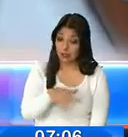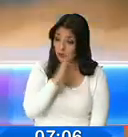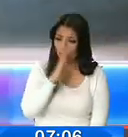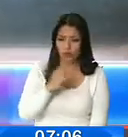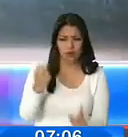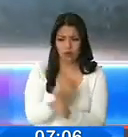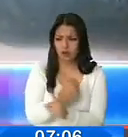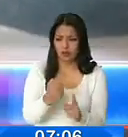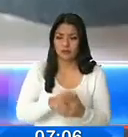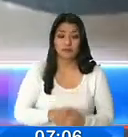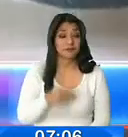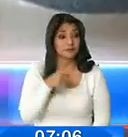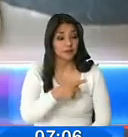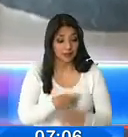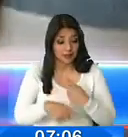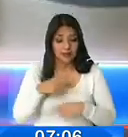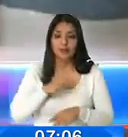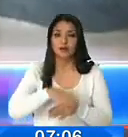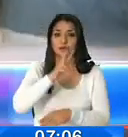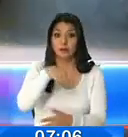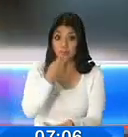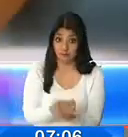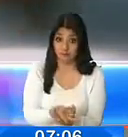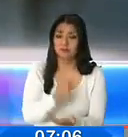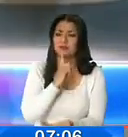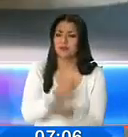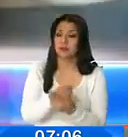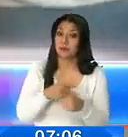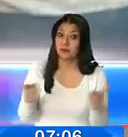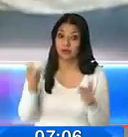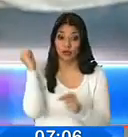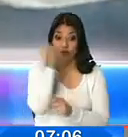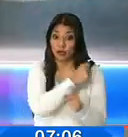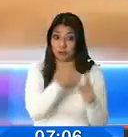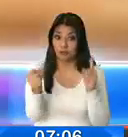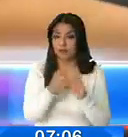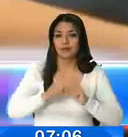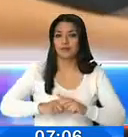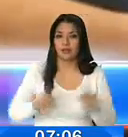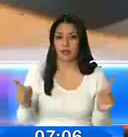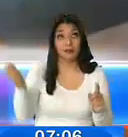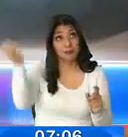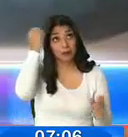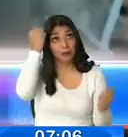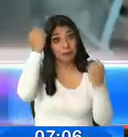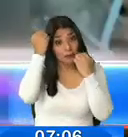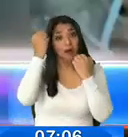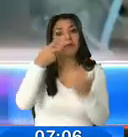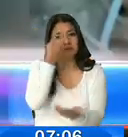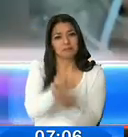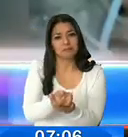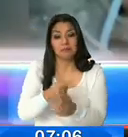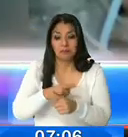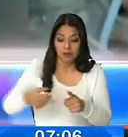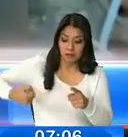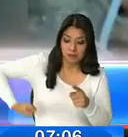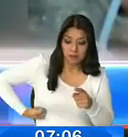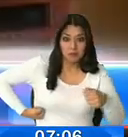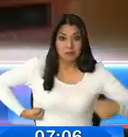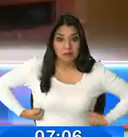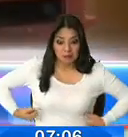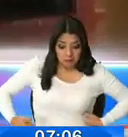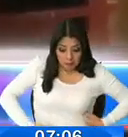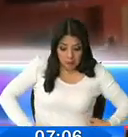golpean. Si él está herido es porque se ha caído. Sí, pero los golpes son aparte. Se ven golpes de aquí de la costilla. Aquí los golpean,